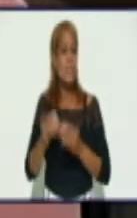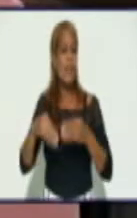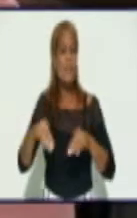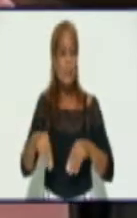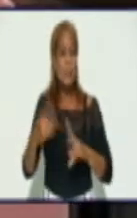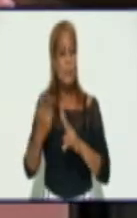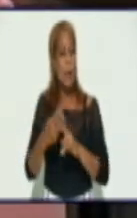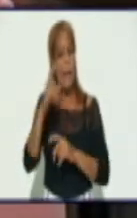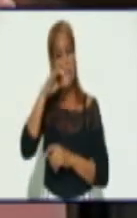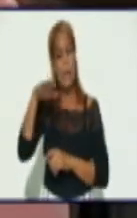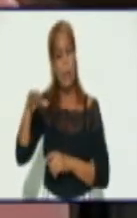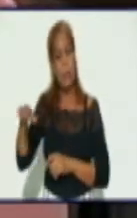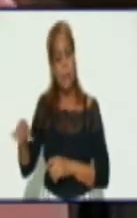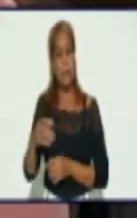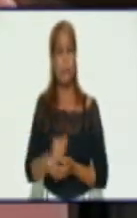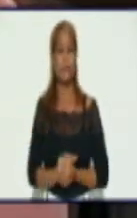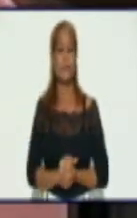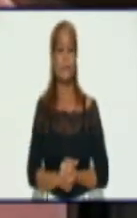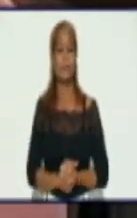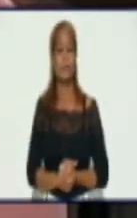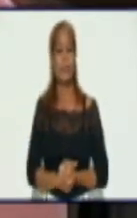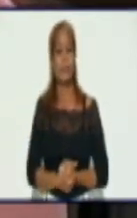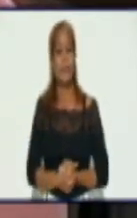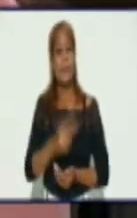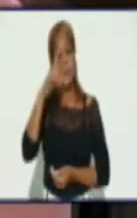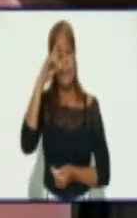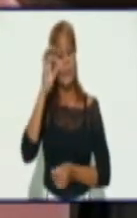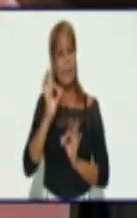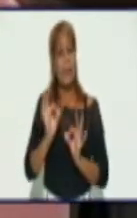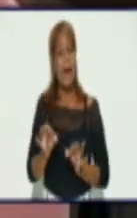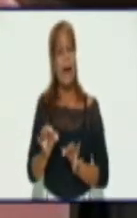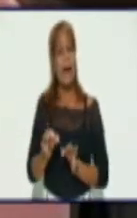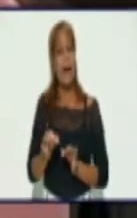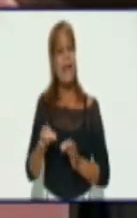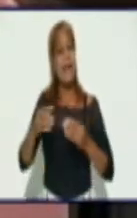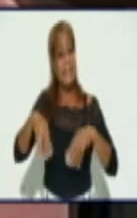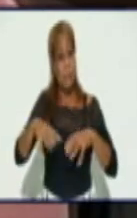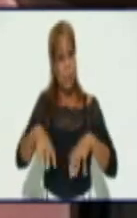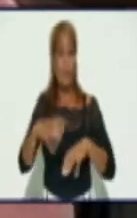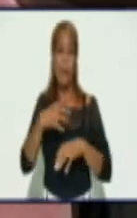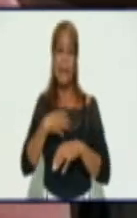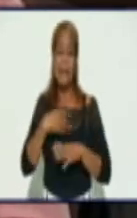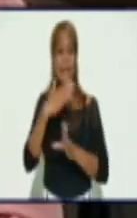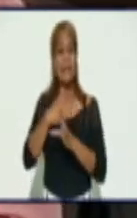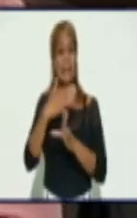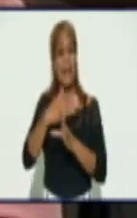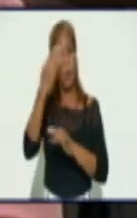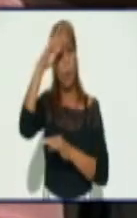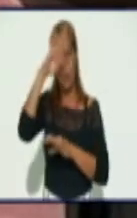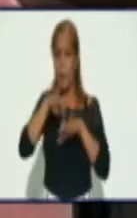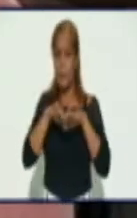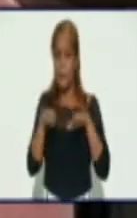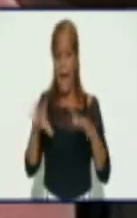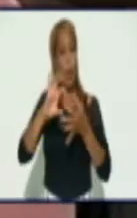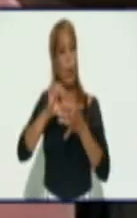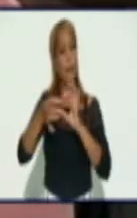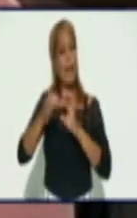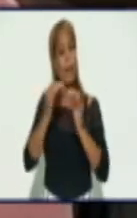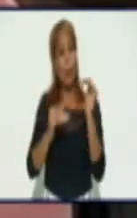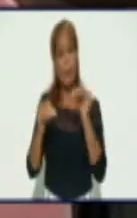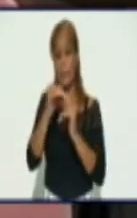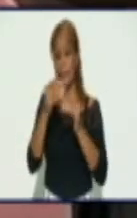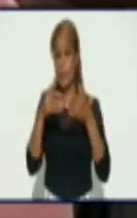Bueno, precisamente dada la situación que hoy tiene Santiago de Cuba, fue coordinado con nuestro ministerio